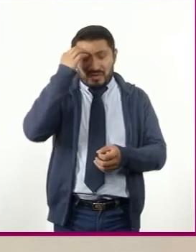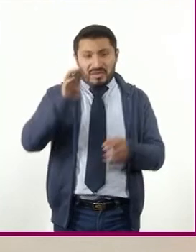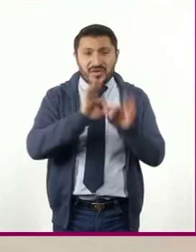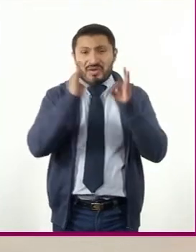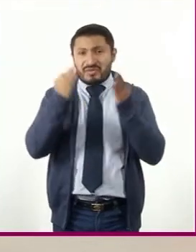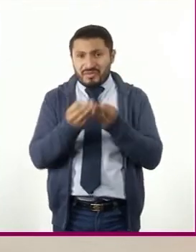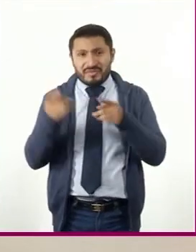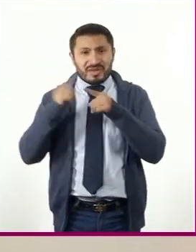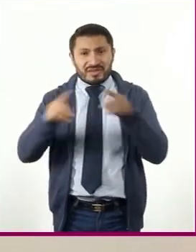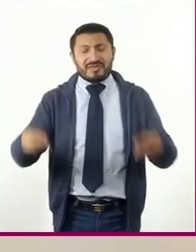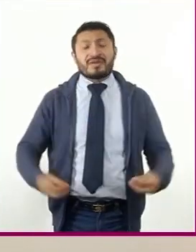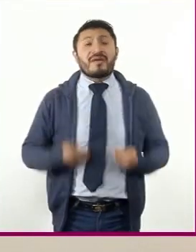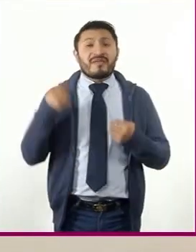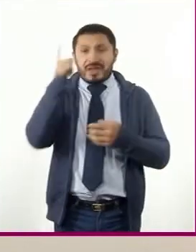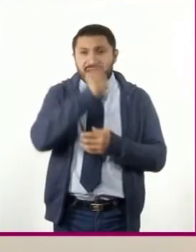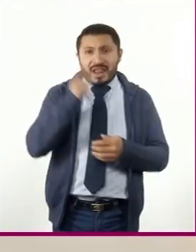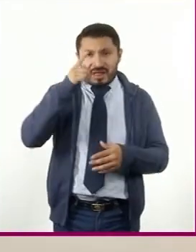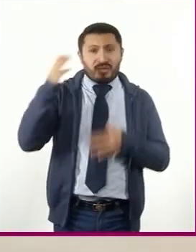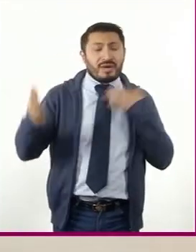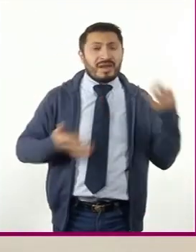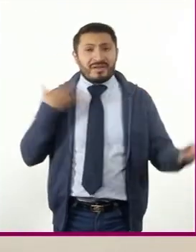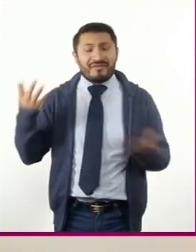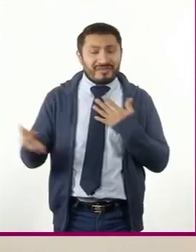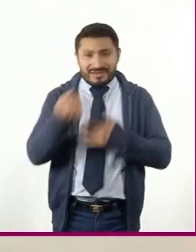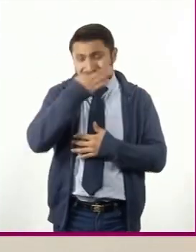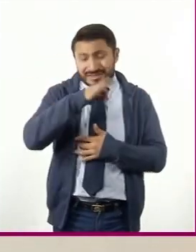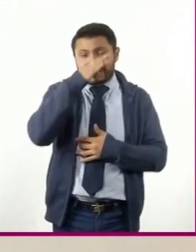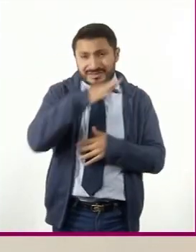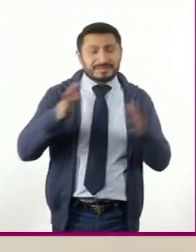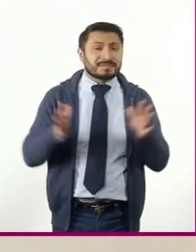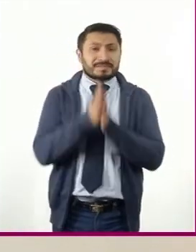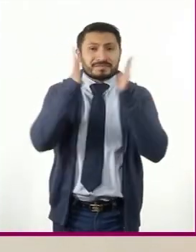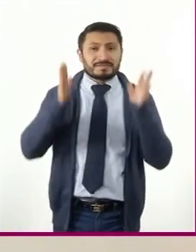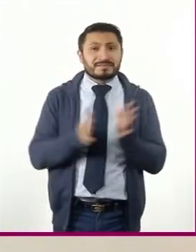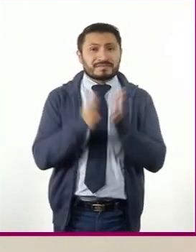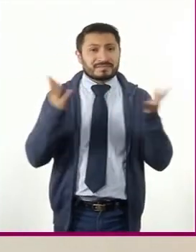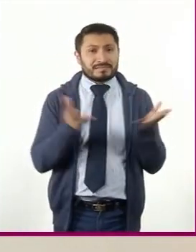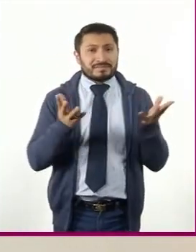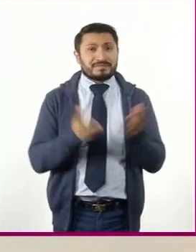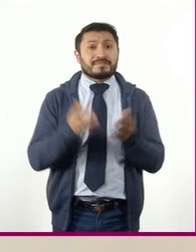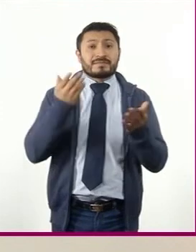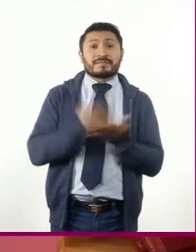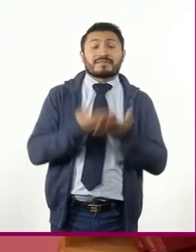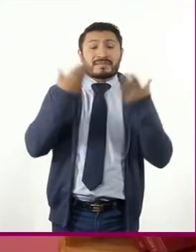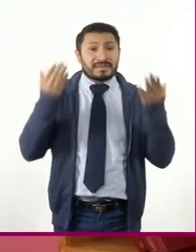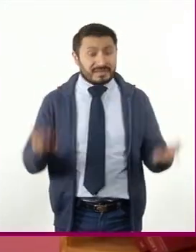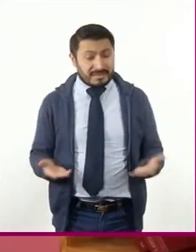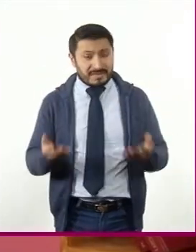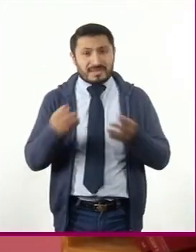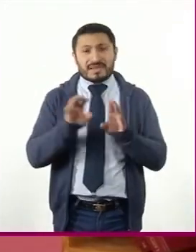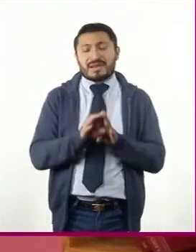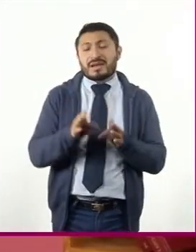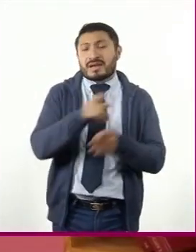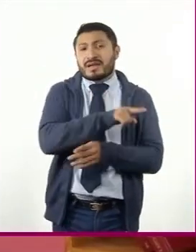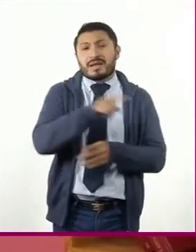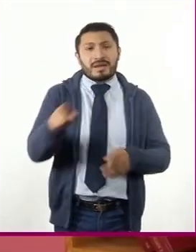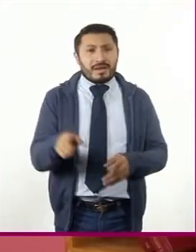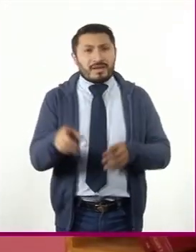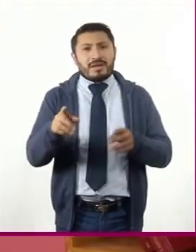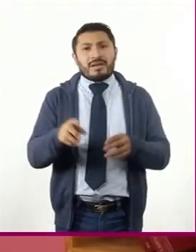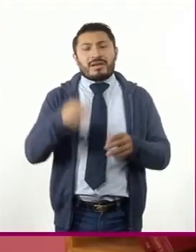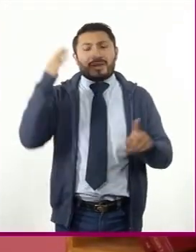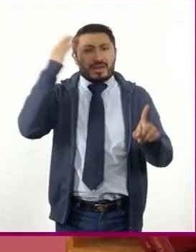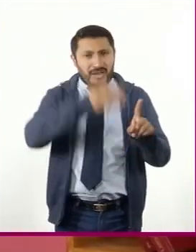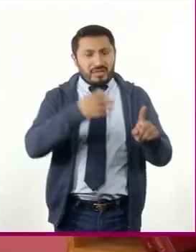lenguaje que utilizaban y las celebraciones de las que participaban. Ahora, dejamos en sus manos el